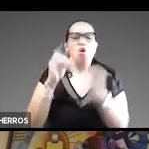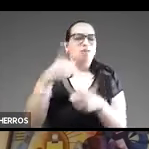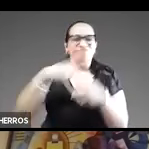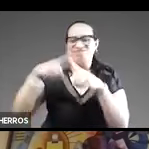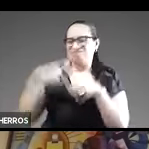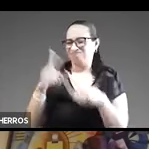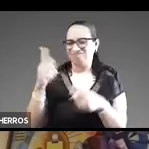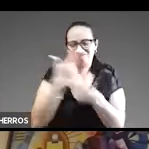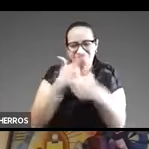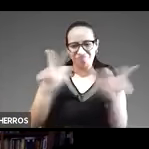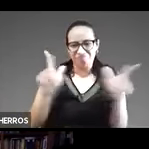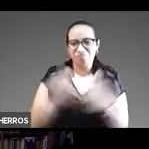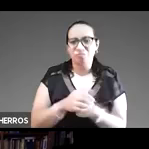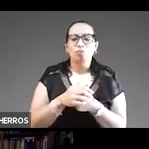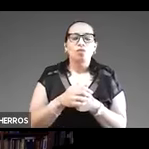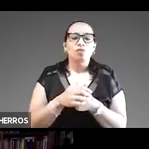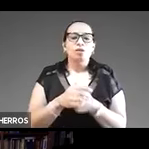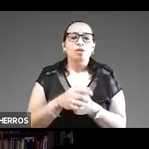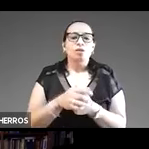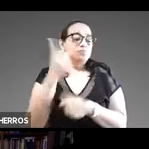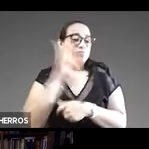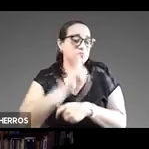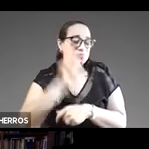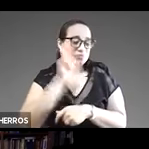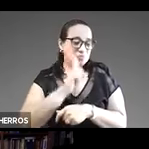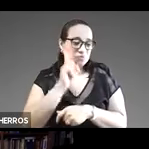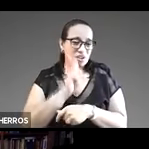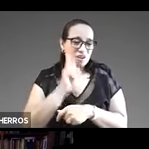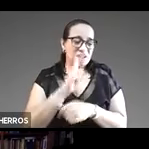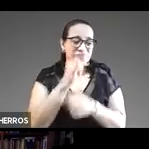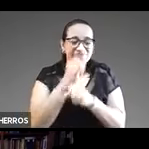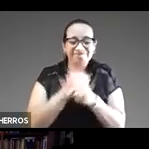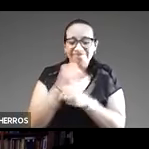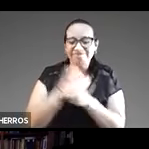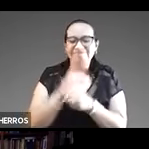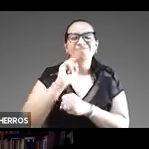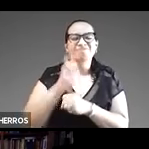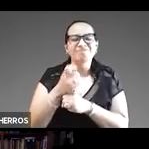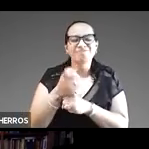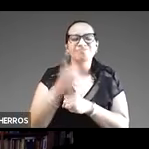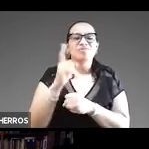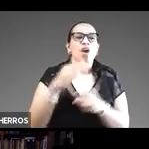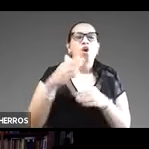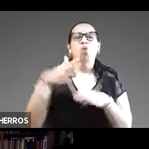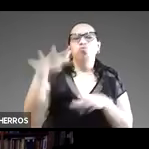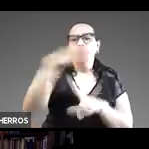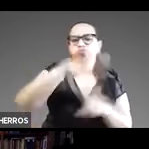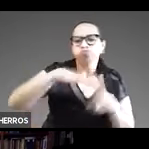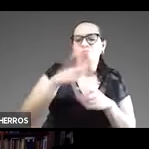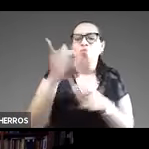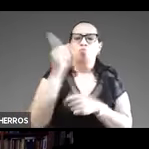feminista, una investigadora de geografía feminista, que se apellida